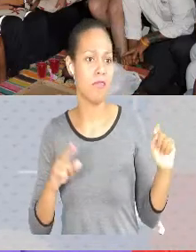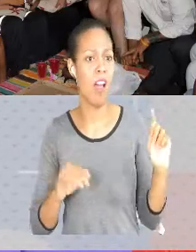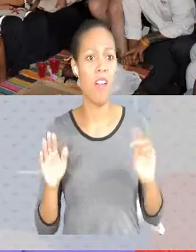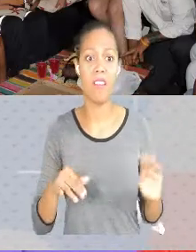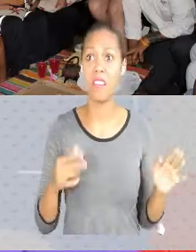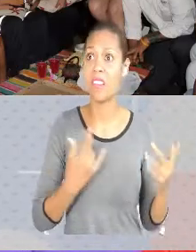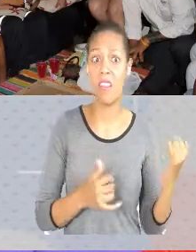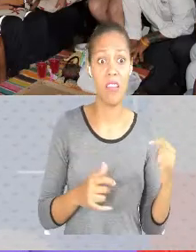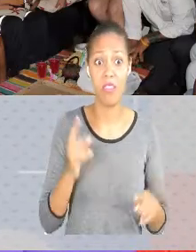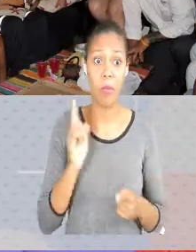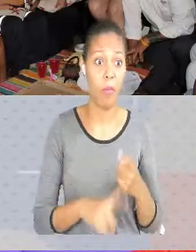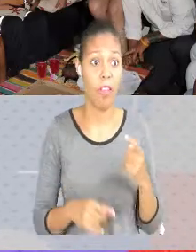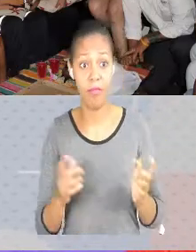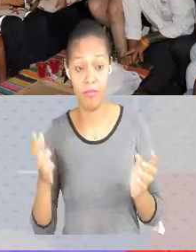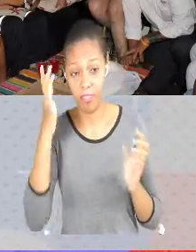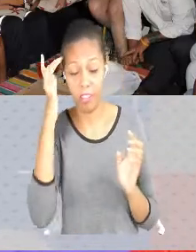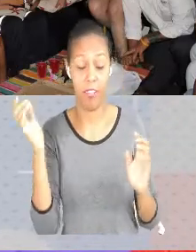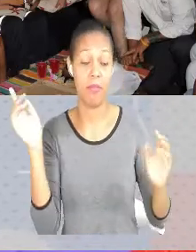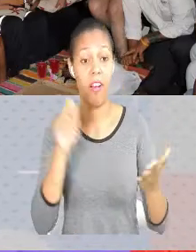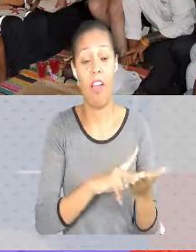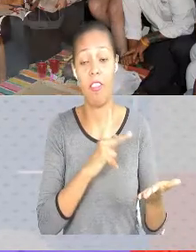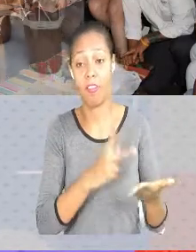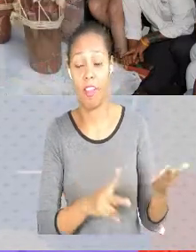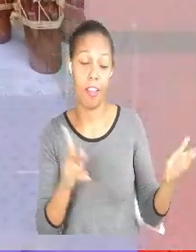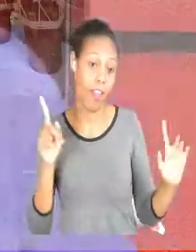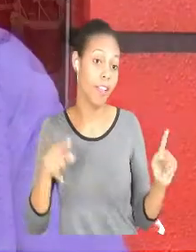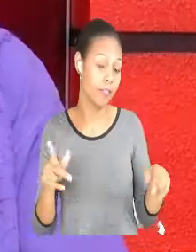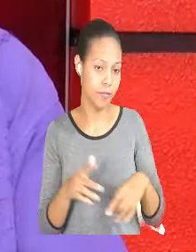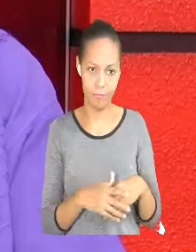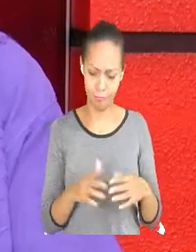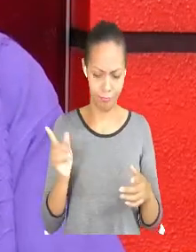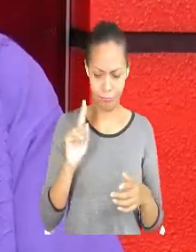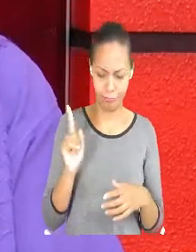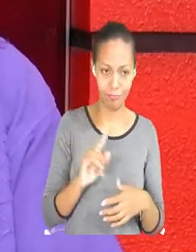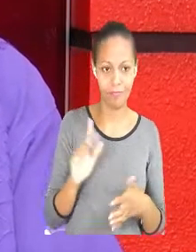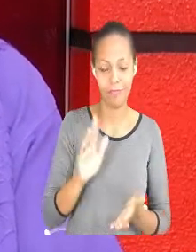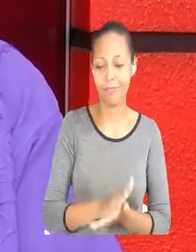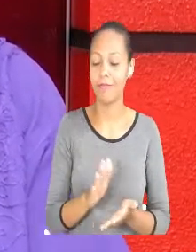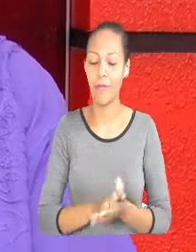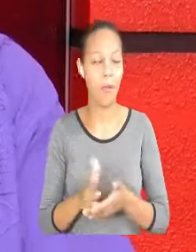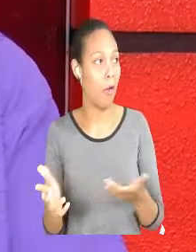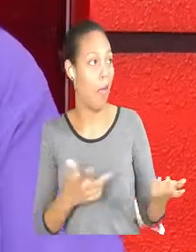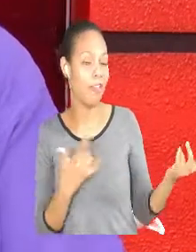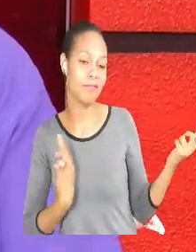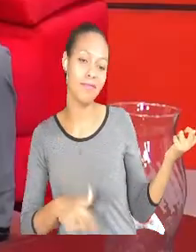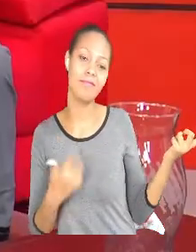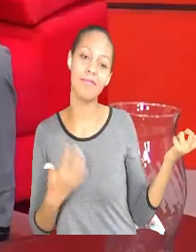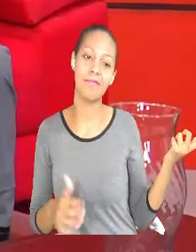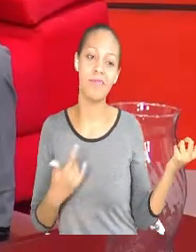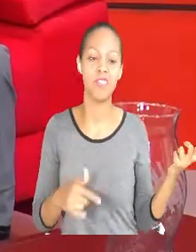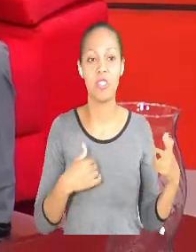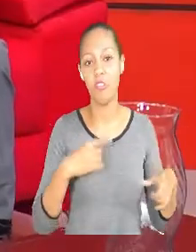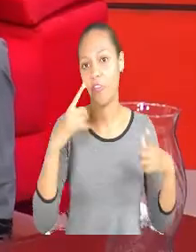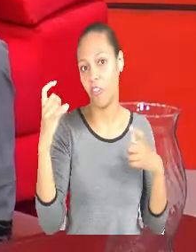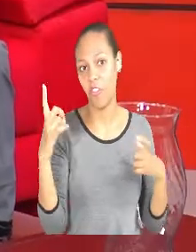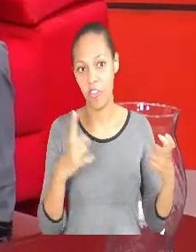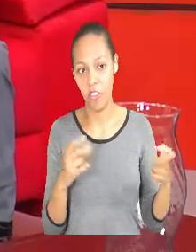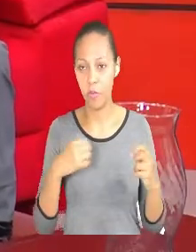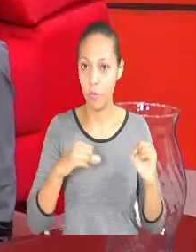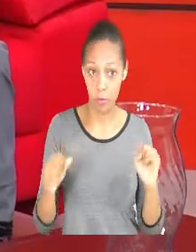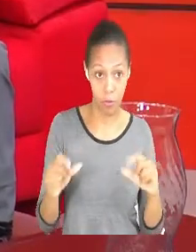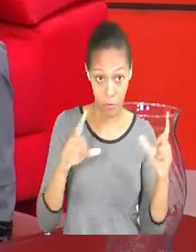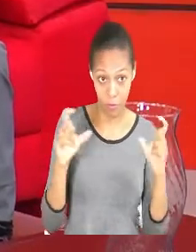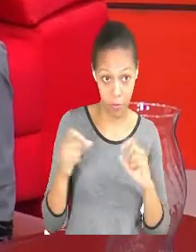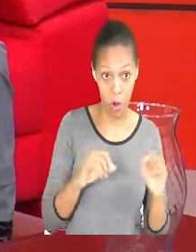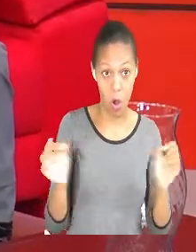puede tocar en ningún lado porque no es permitido! Entonces la gente encuentra ese espacio. ¡Ah, yo tengo fotografías, soy fotógrafa, puedo exponer